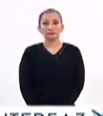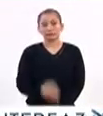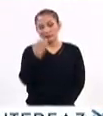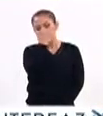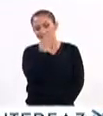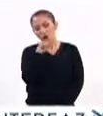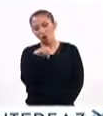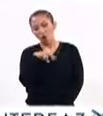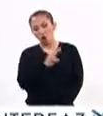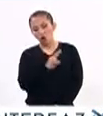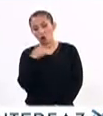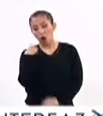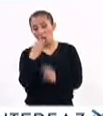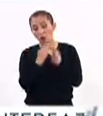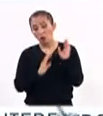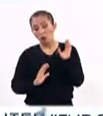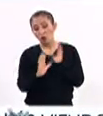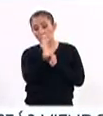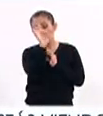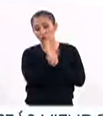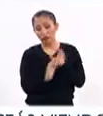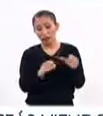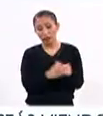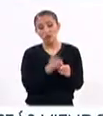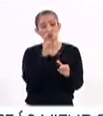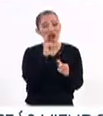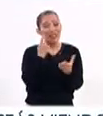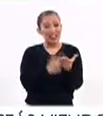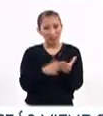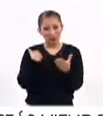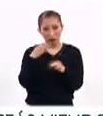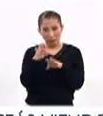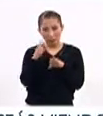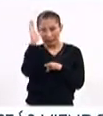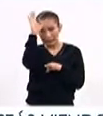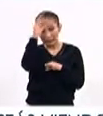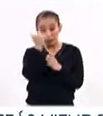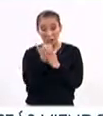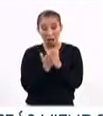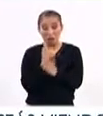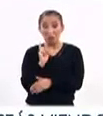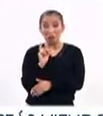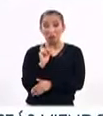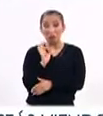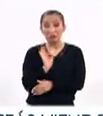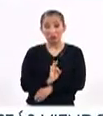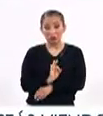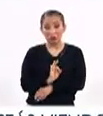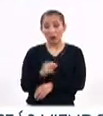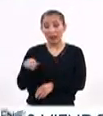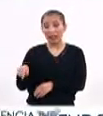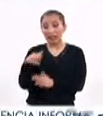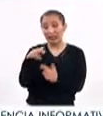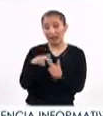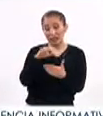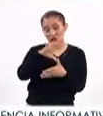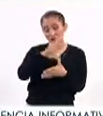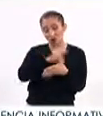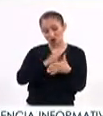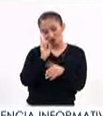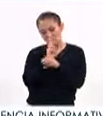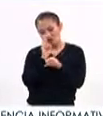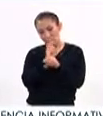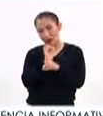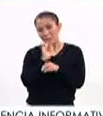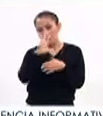acuerdo con la ONU, en el mundo el porcentaje de mujeres dentro de la ciencia es menor al 30%. En nuestra región, el